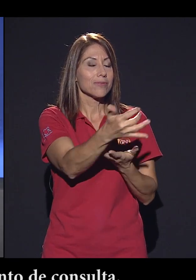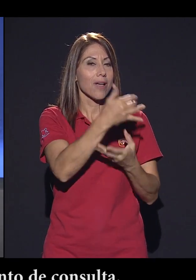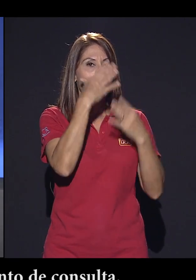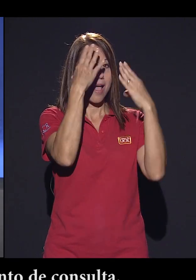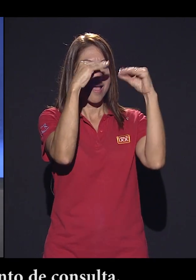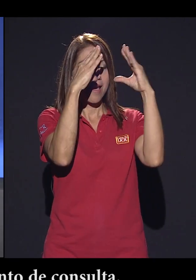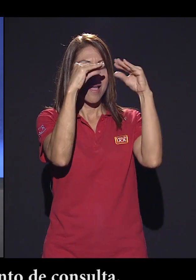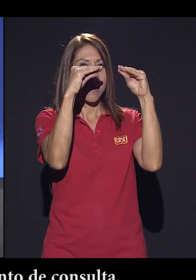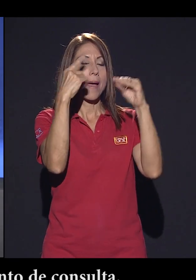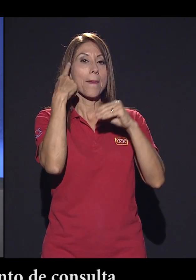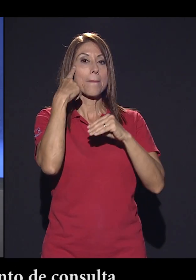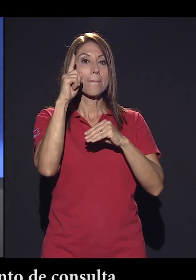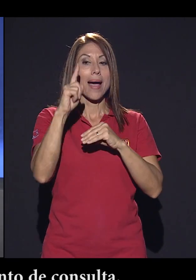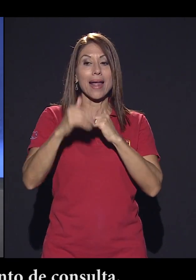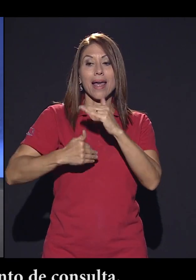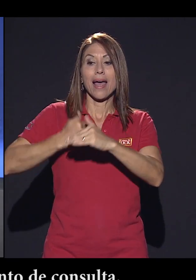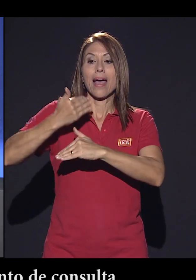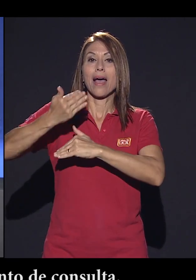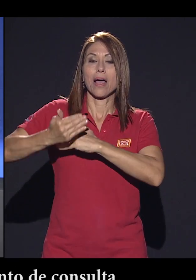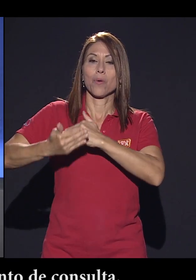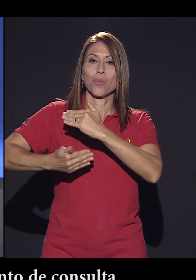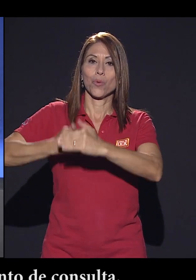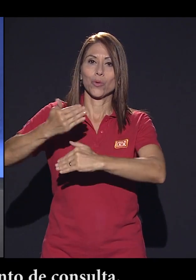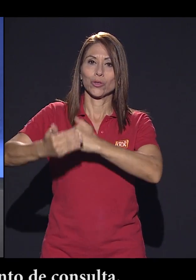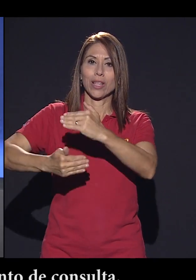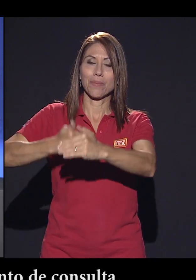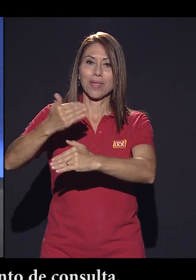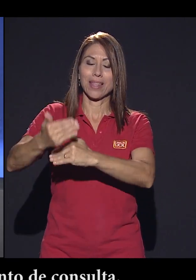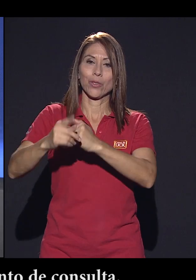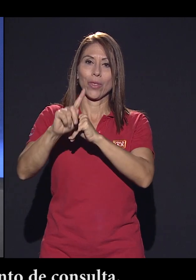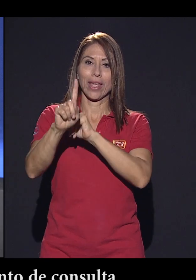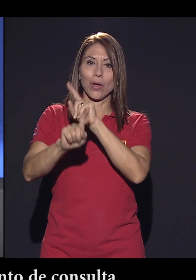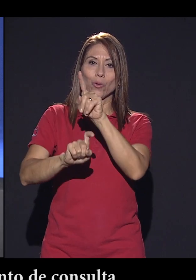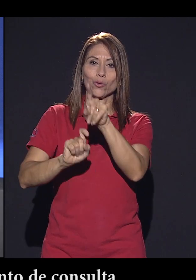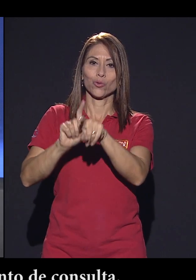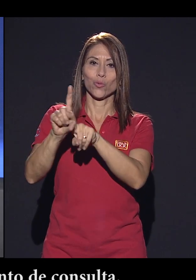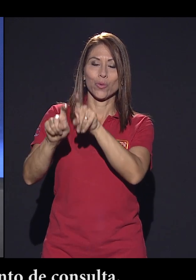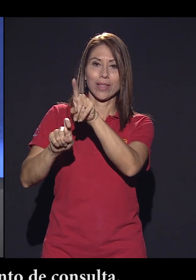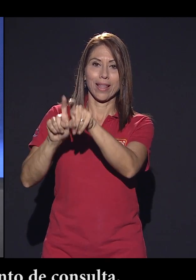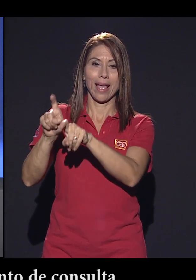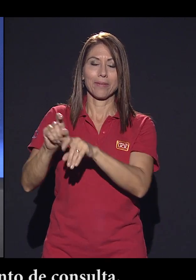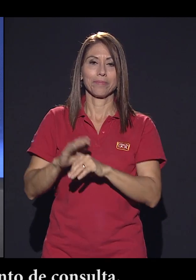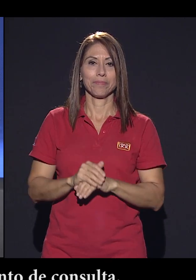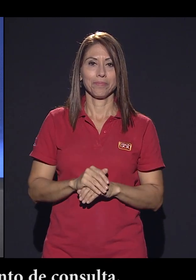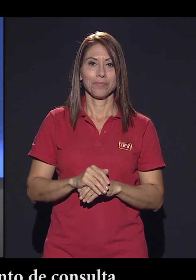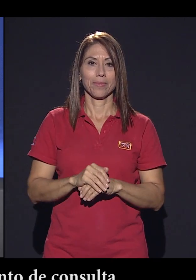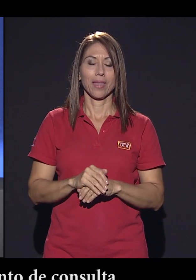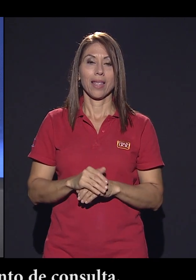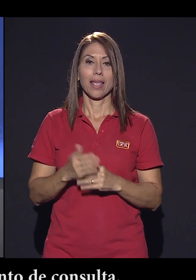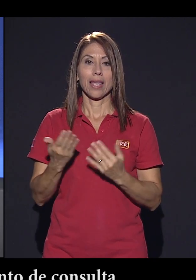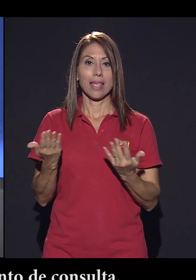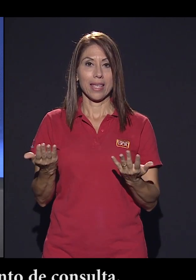tener insumo para crear un procedimiento de consulta.